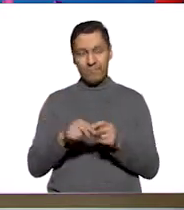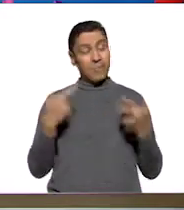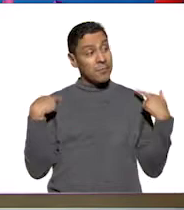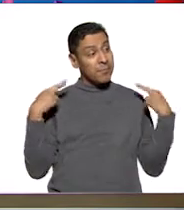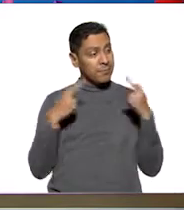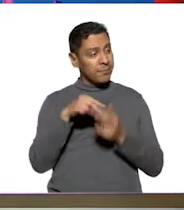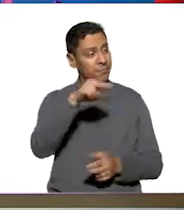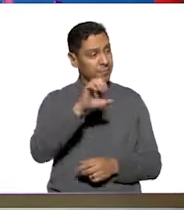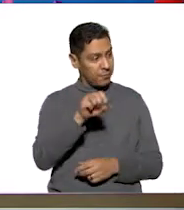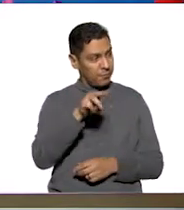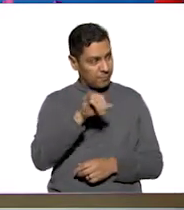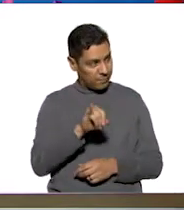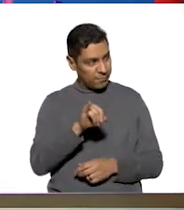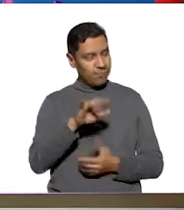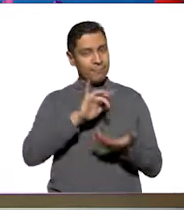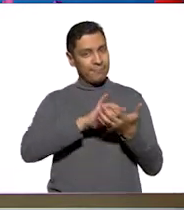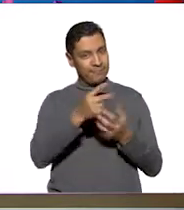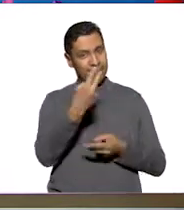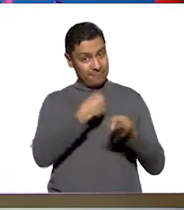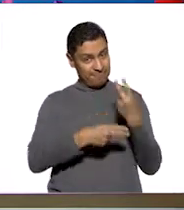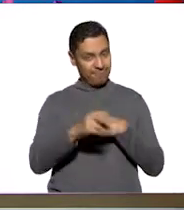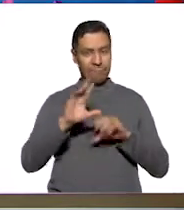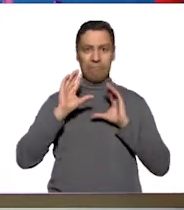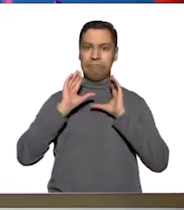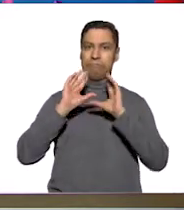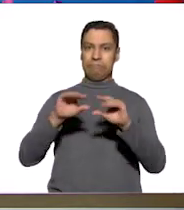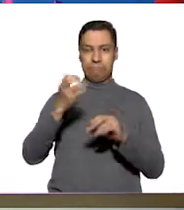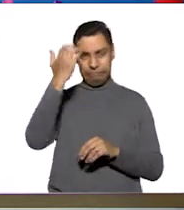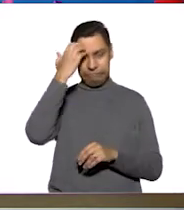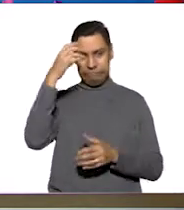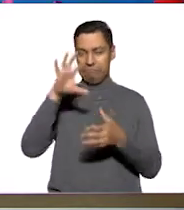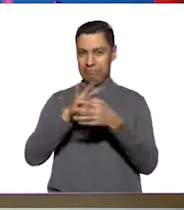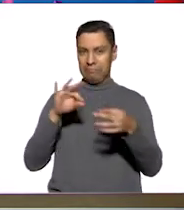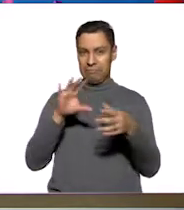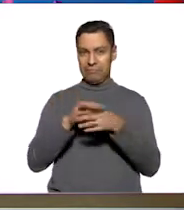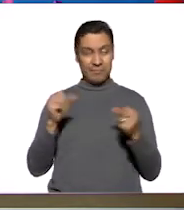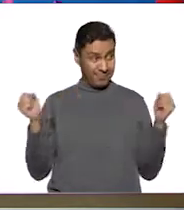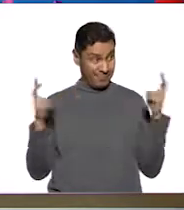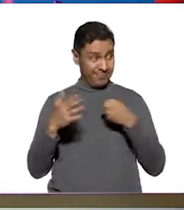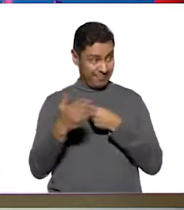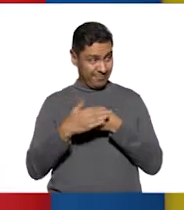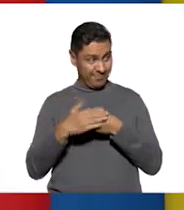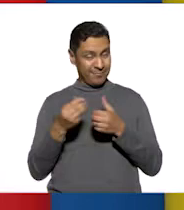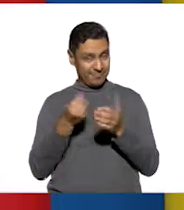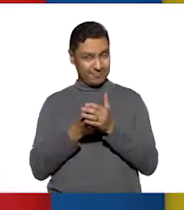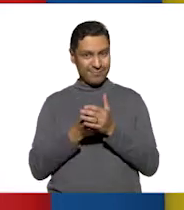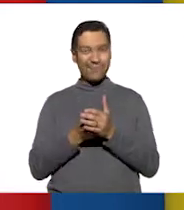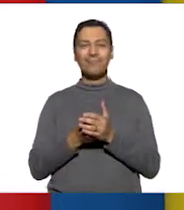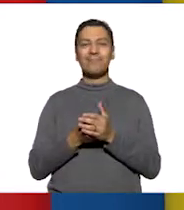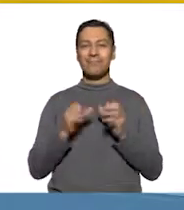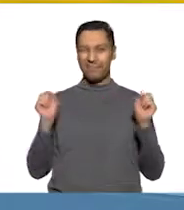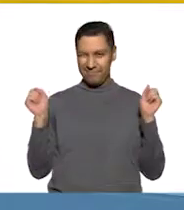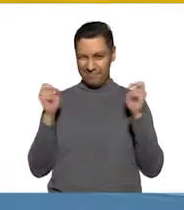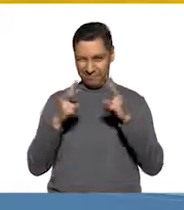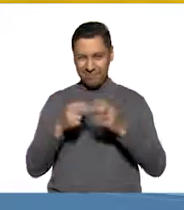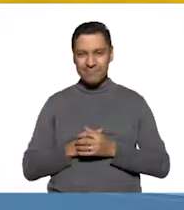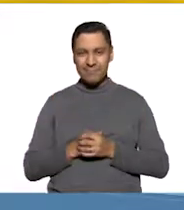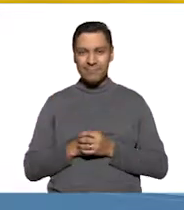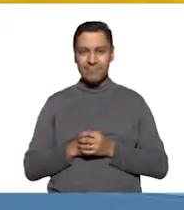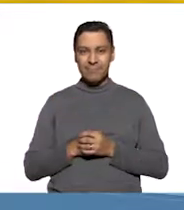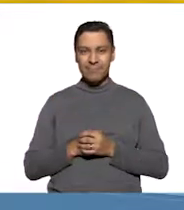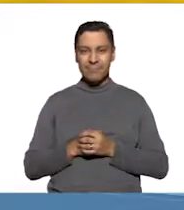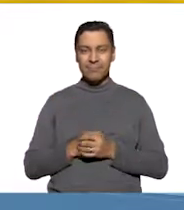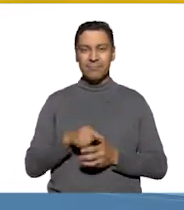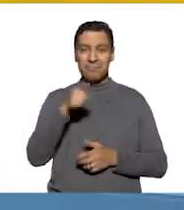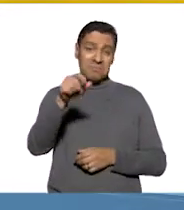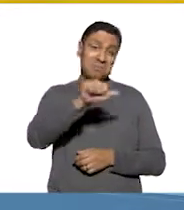pues muchísimas gracias por todos los conocimientos que nos trajiste hoy. Nos vemos en la siguiente clase. Hasta la próxima, Jenny. Si